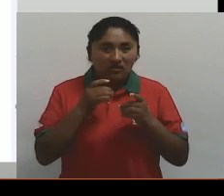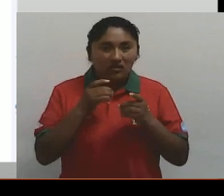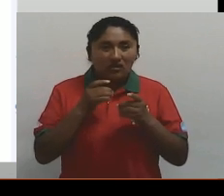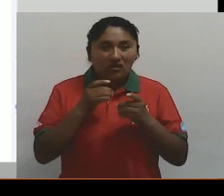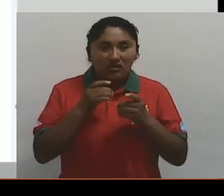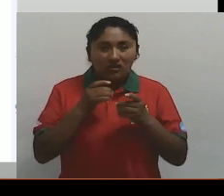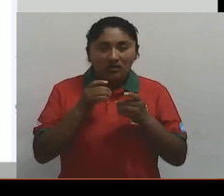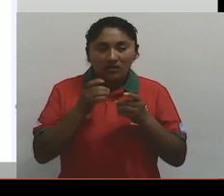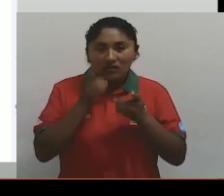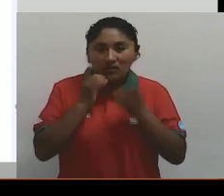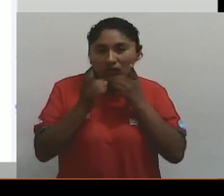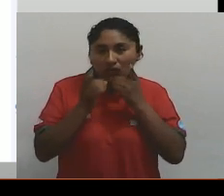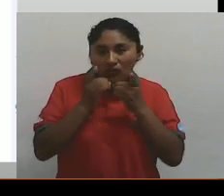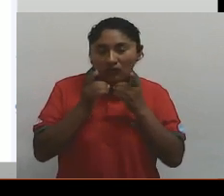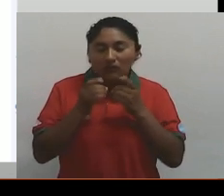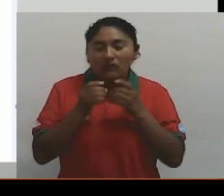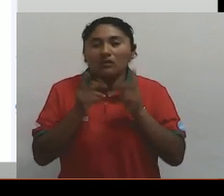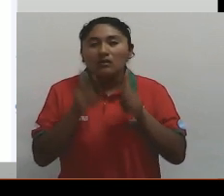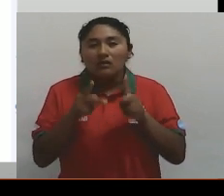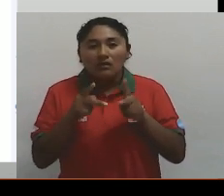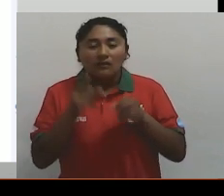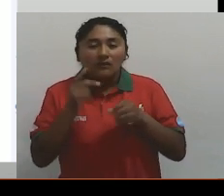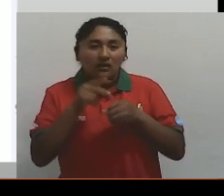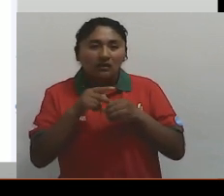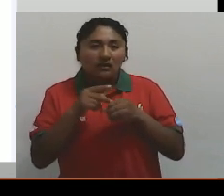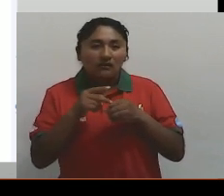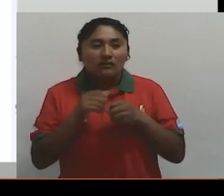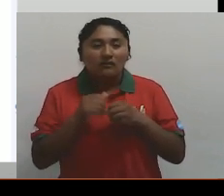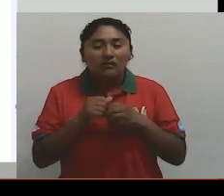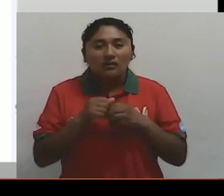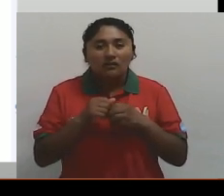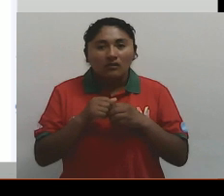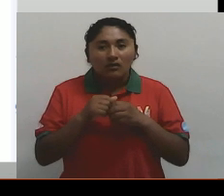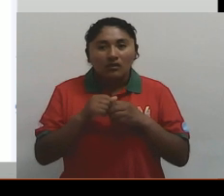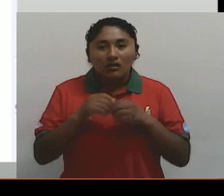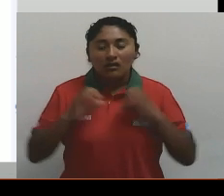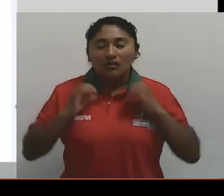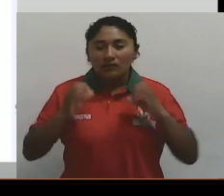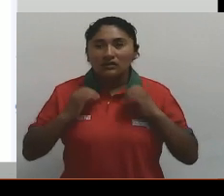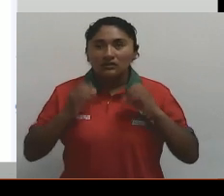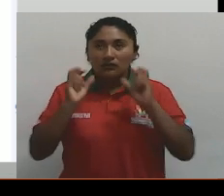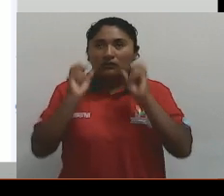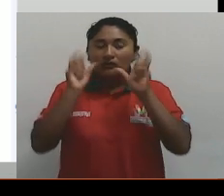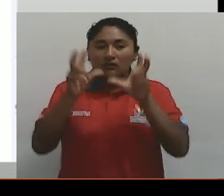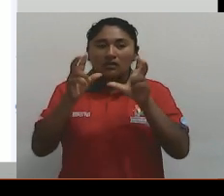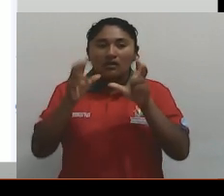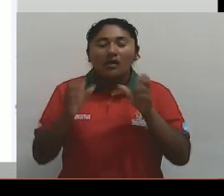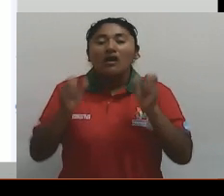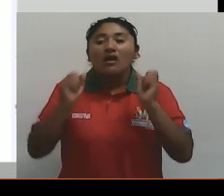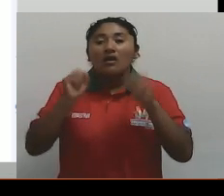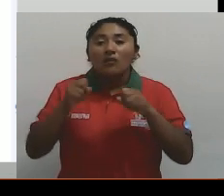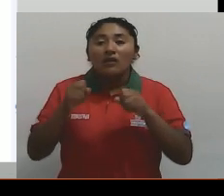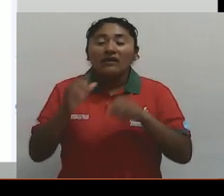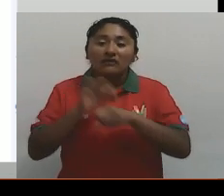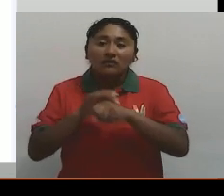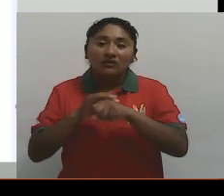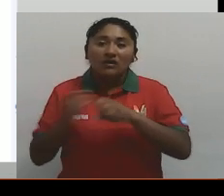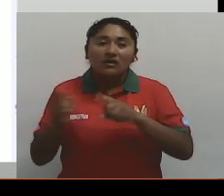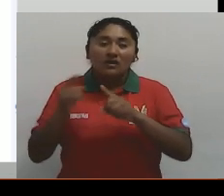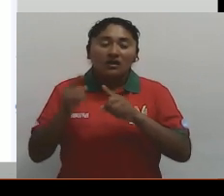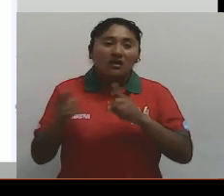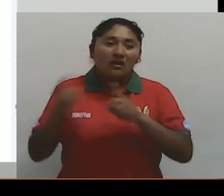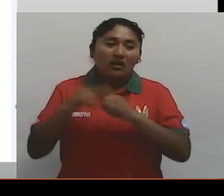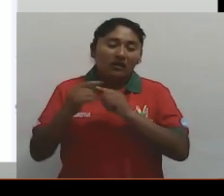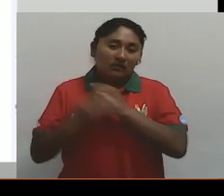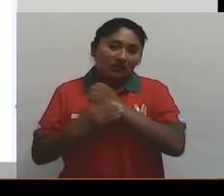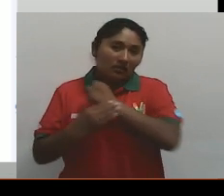cualquier parte del cuerpo. Les puede tocar hasta el pie, puede tocar hasta el brazo, pueden hacer pasar